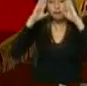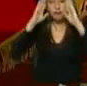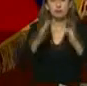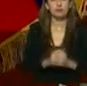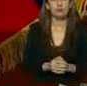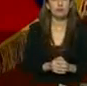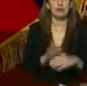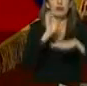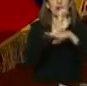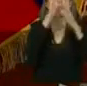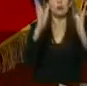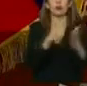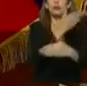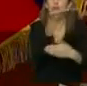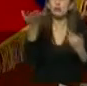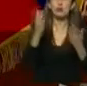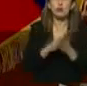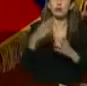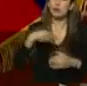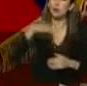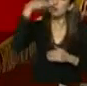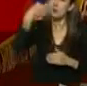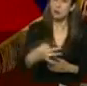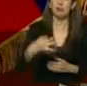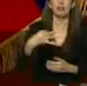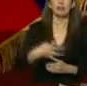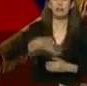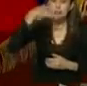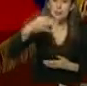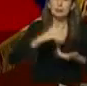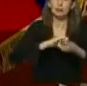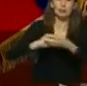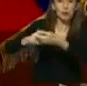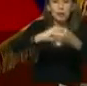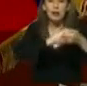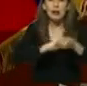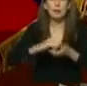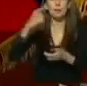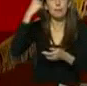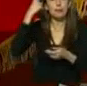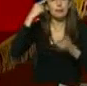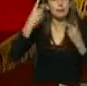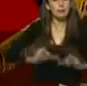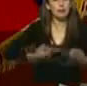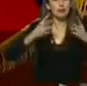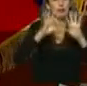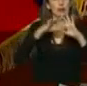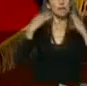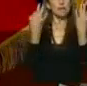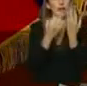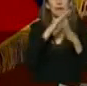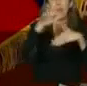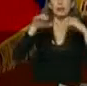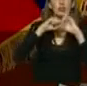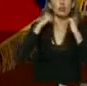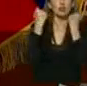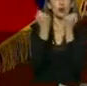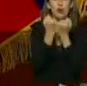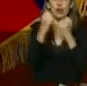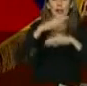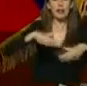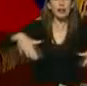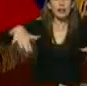compatriotas, mantengamos la disciplina, mantengamos la solidaridad y mantengamos sobre todo el espíritu legendario